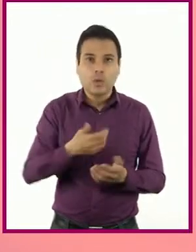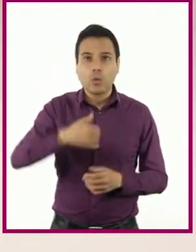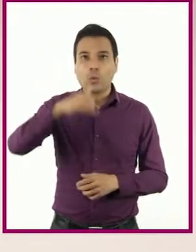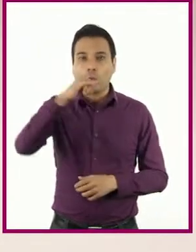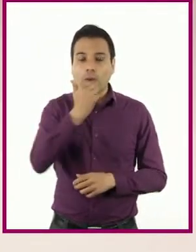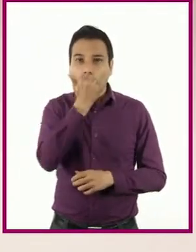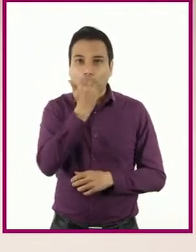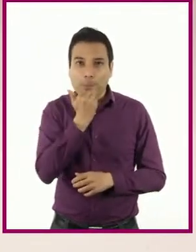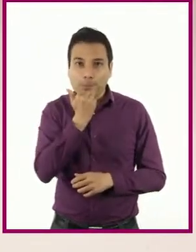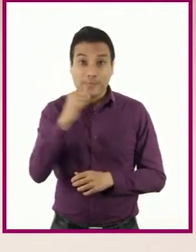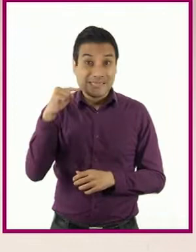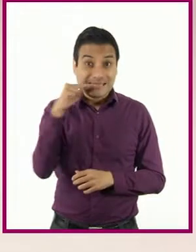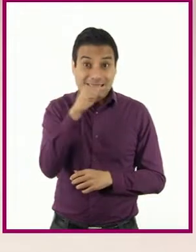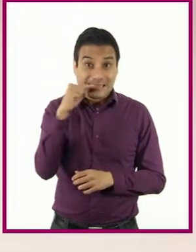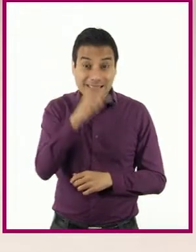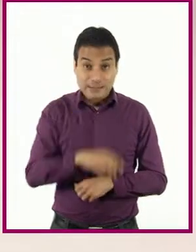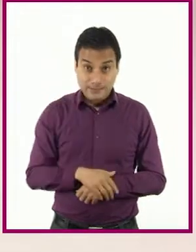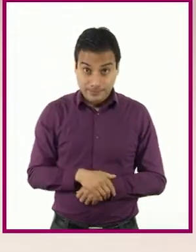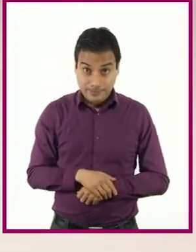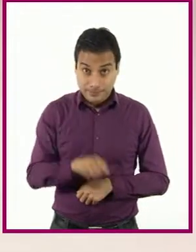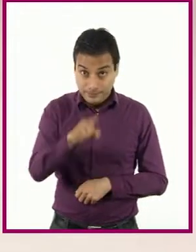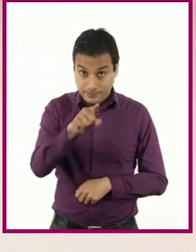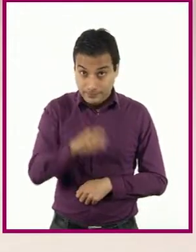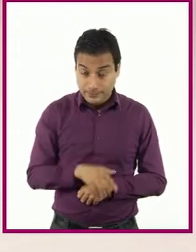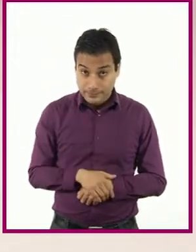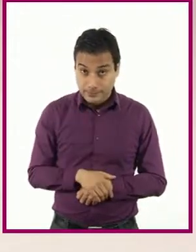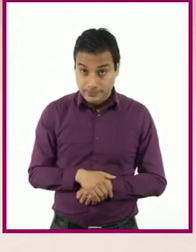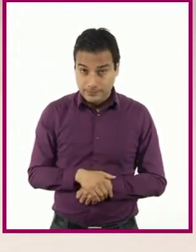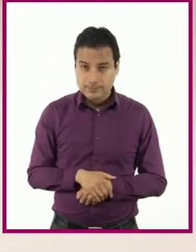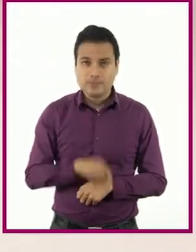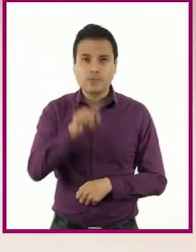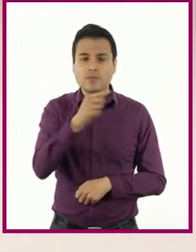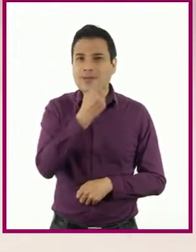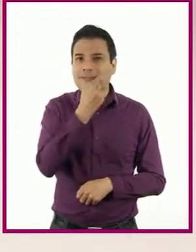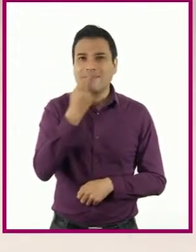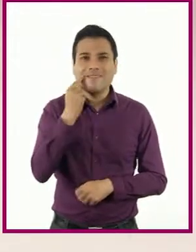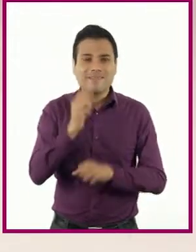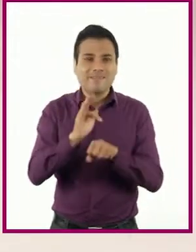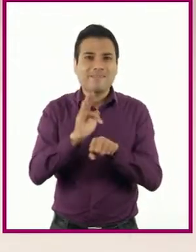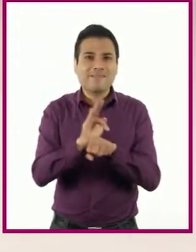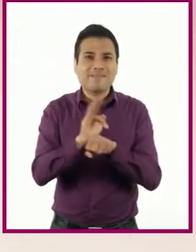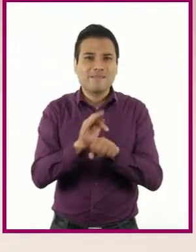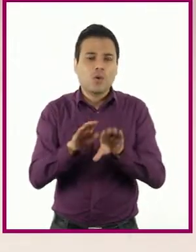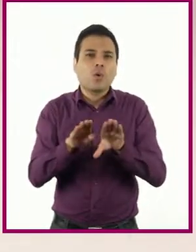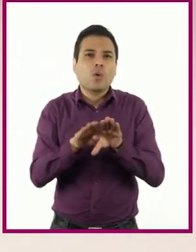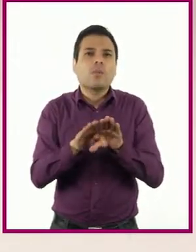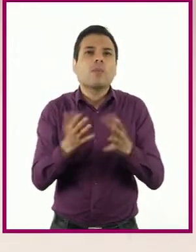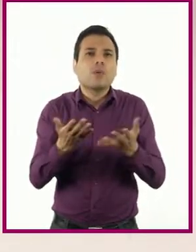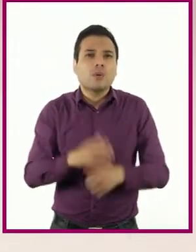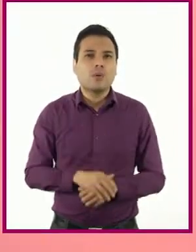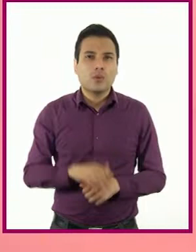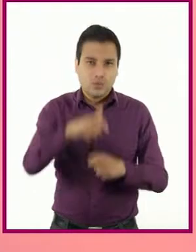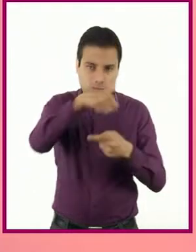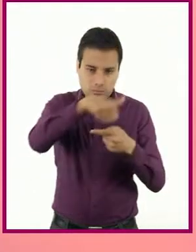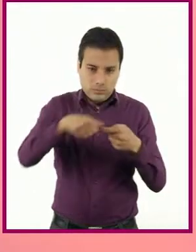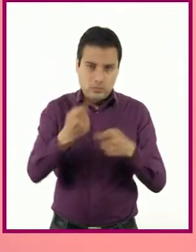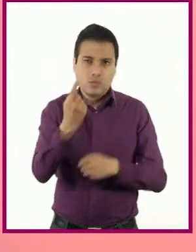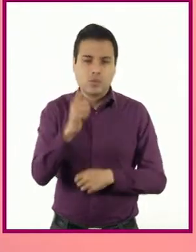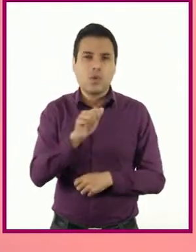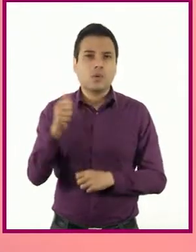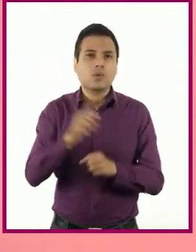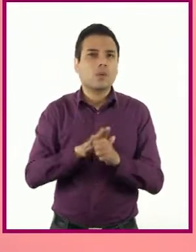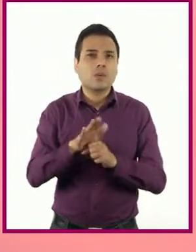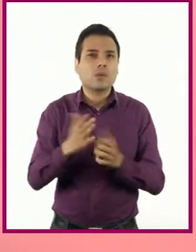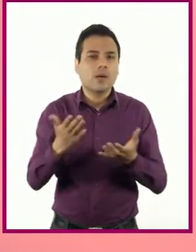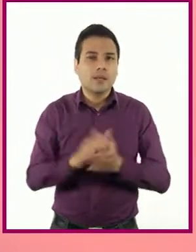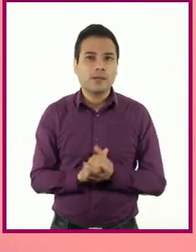azucaradas? ¿Conoces otros factores protectores de los dientes, además de la pasta dental? ¿En tu